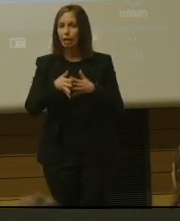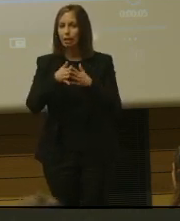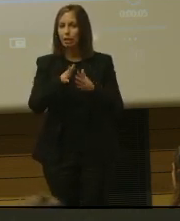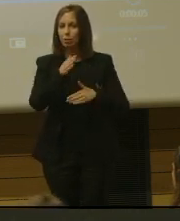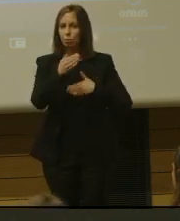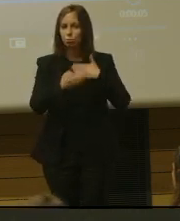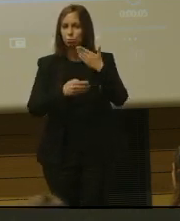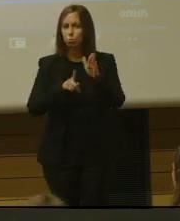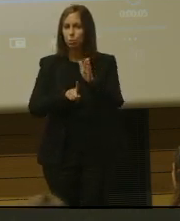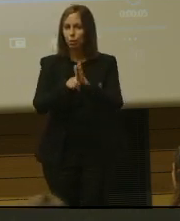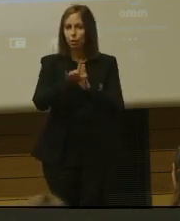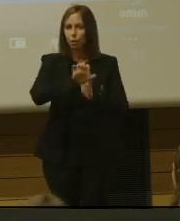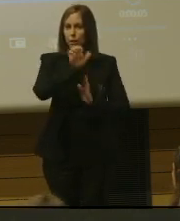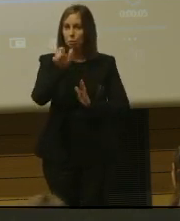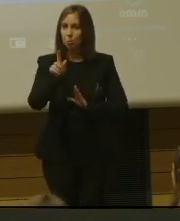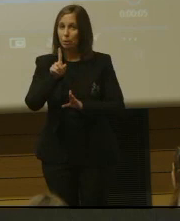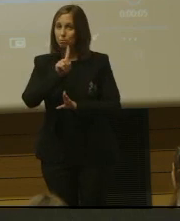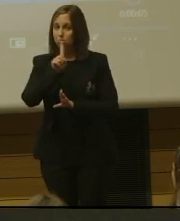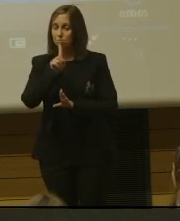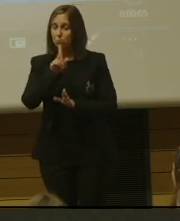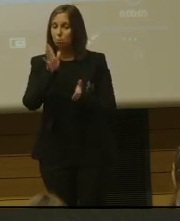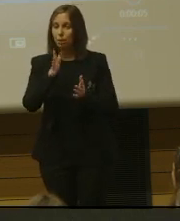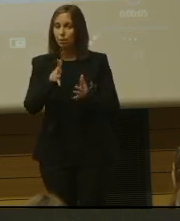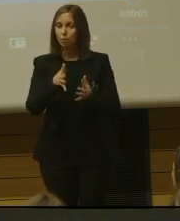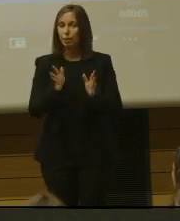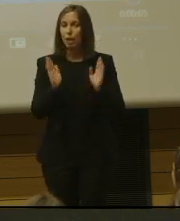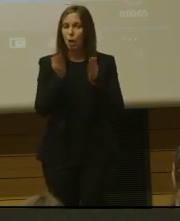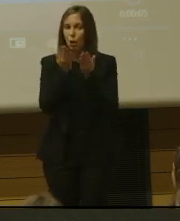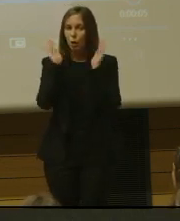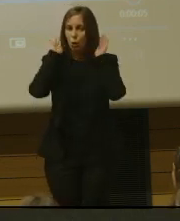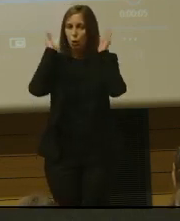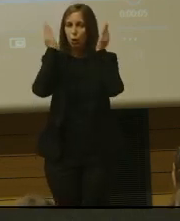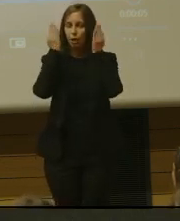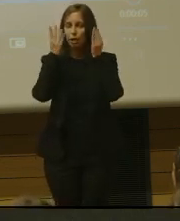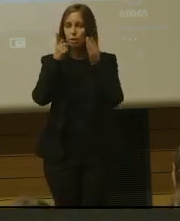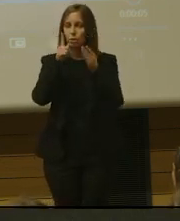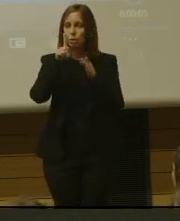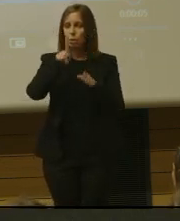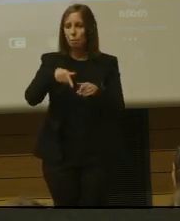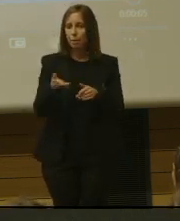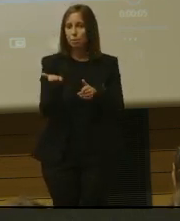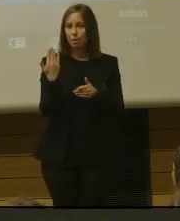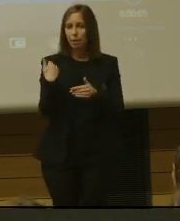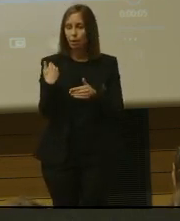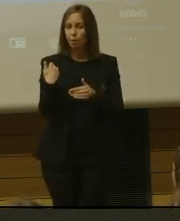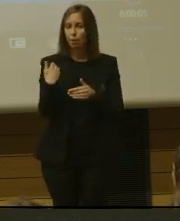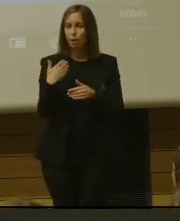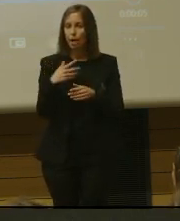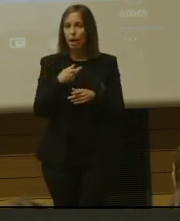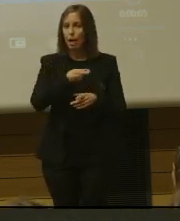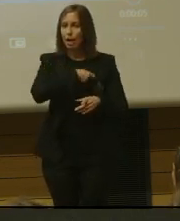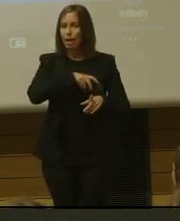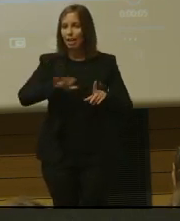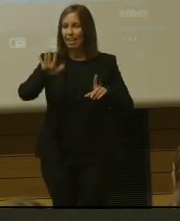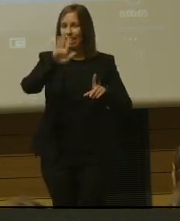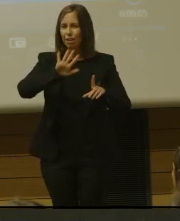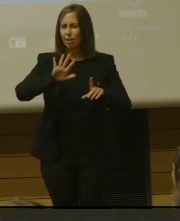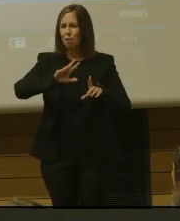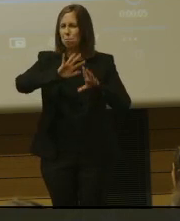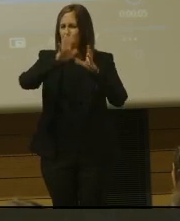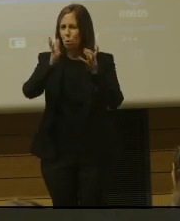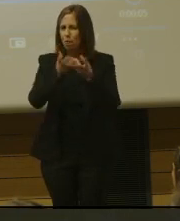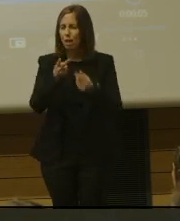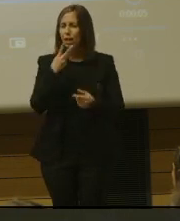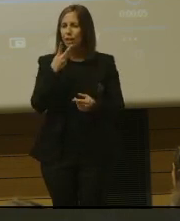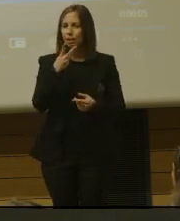de Europa, pero en el congreso que hubo el mes pasado a nivel nacional, bueno, el Congreso Mundial de